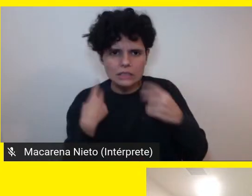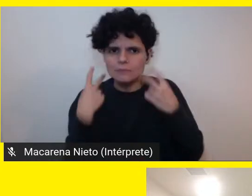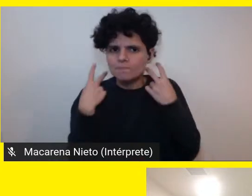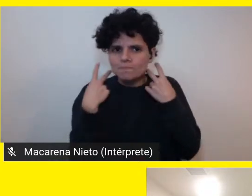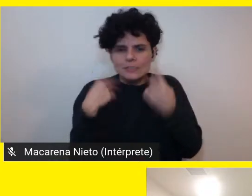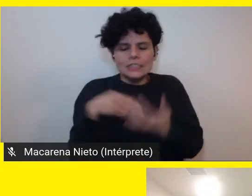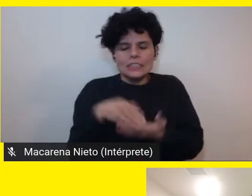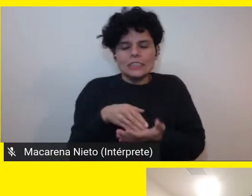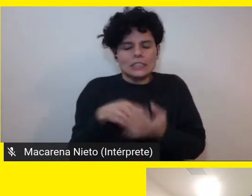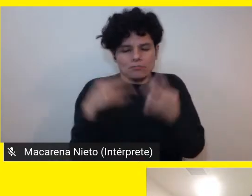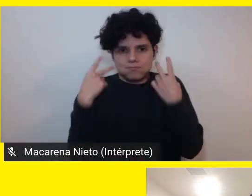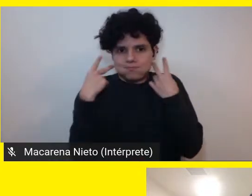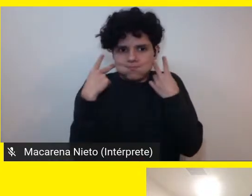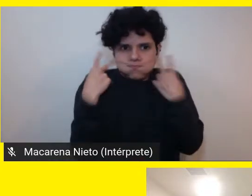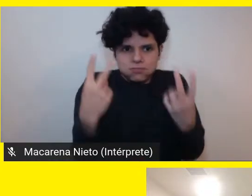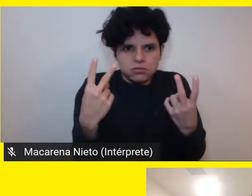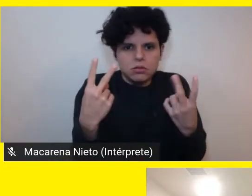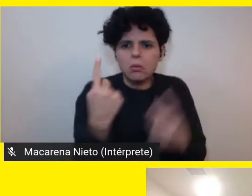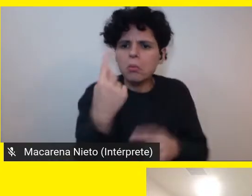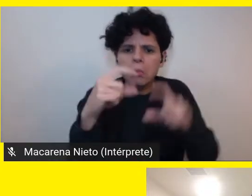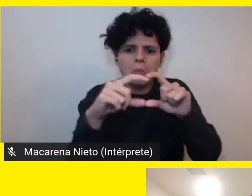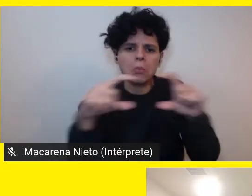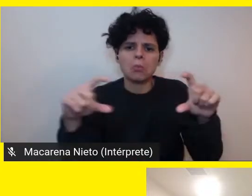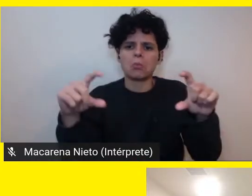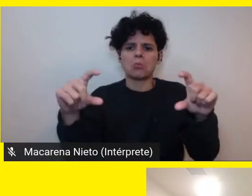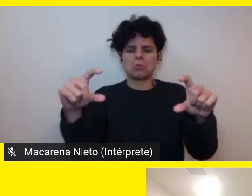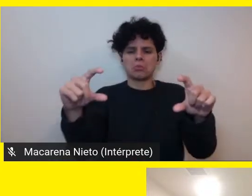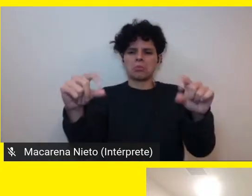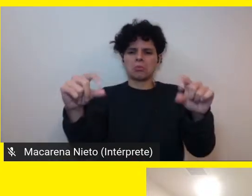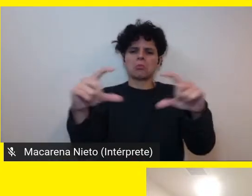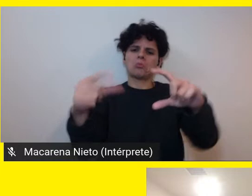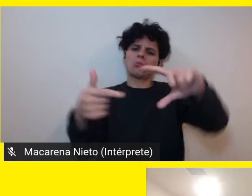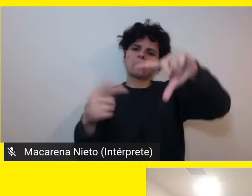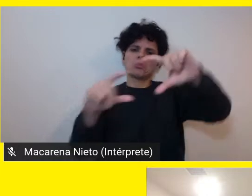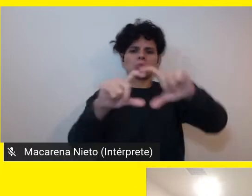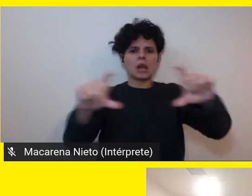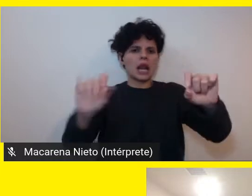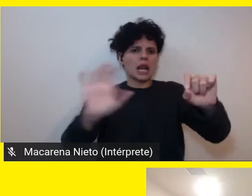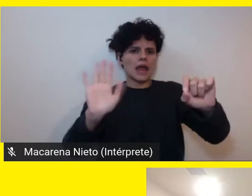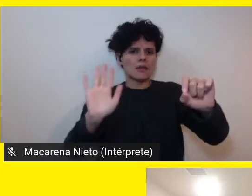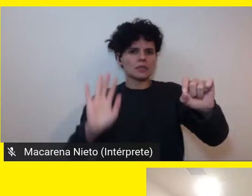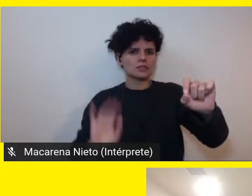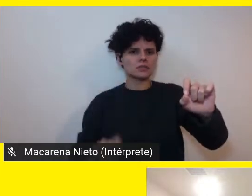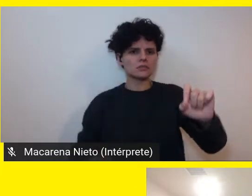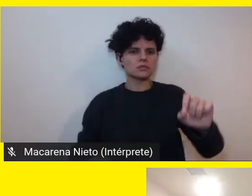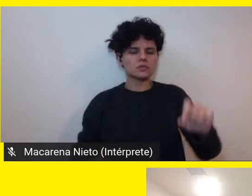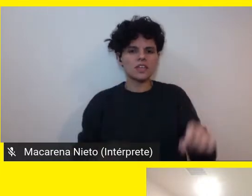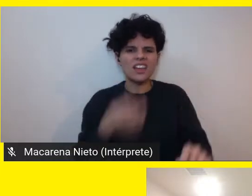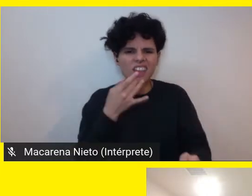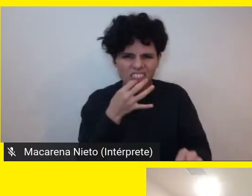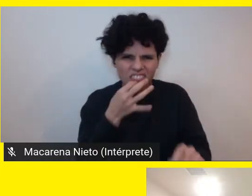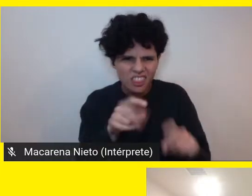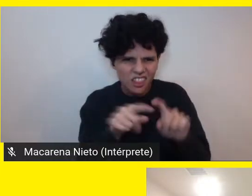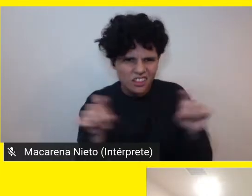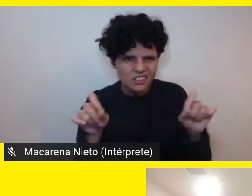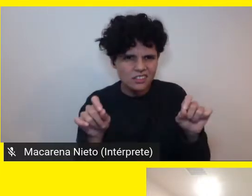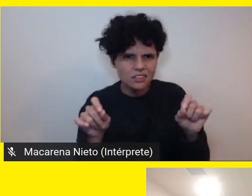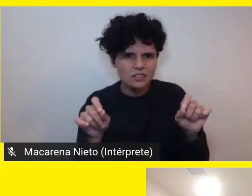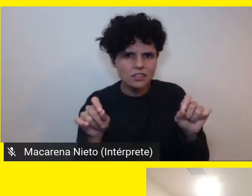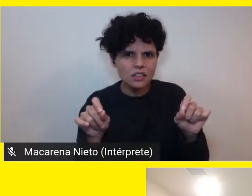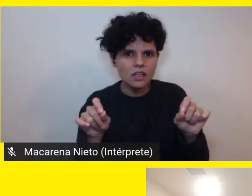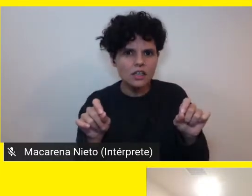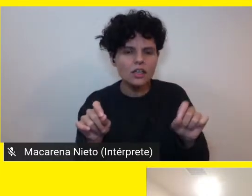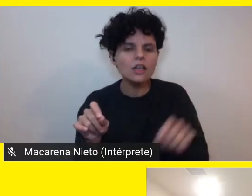es apenas un parrafito. Un parrafito que consigna el número de mujeres que se animaron a decir que fueron